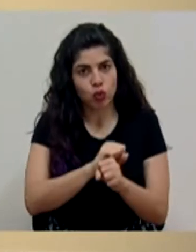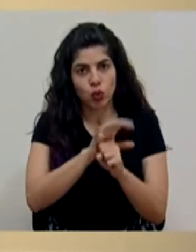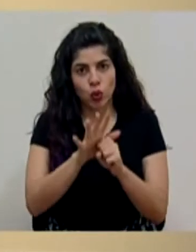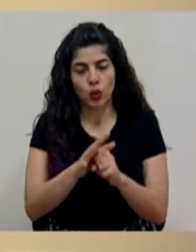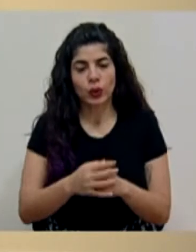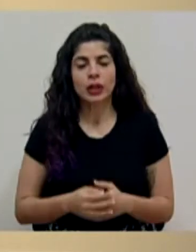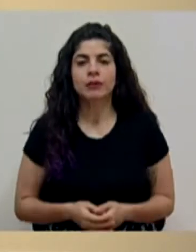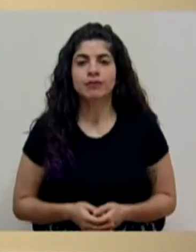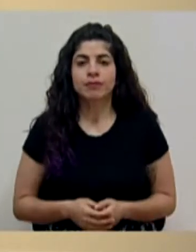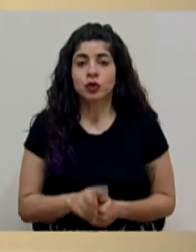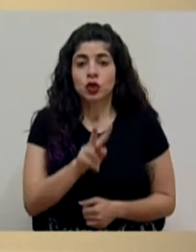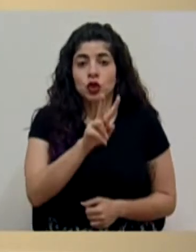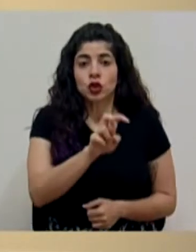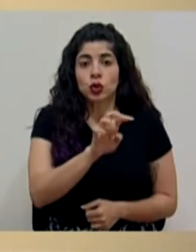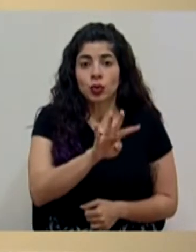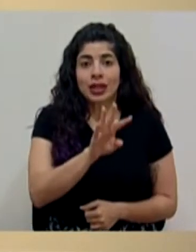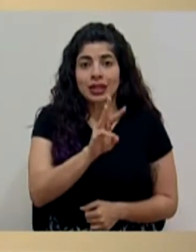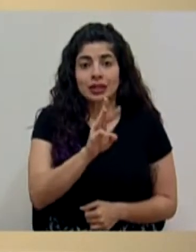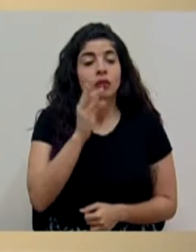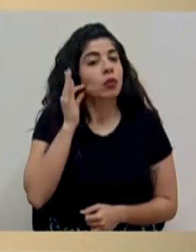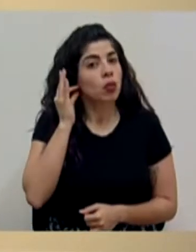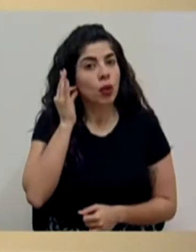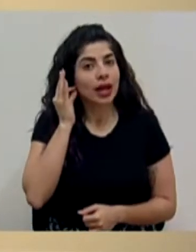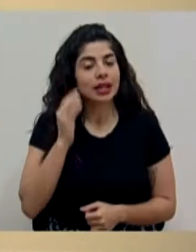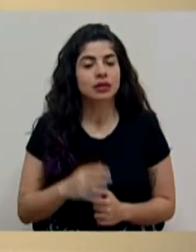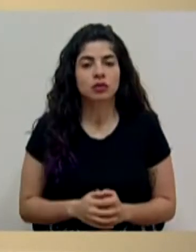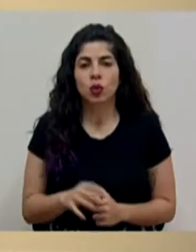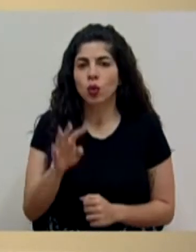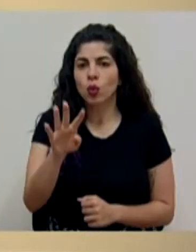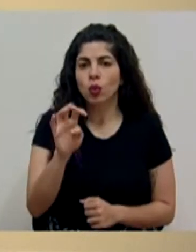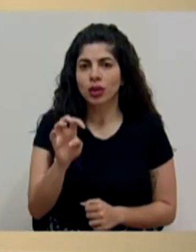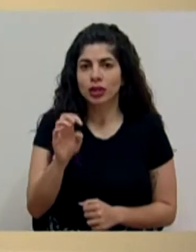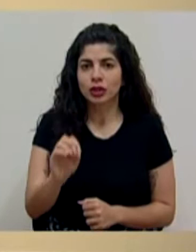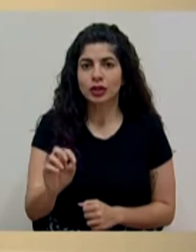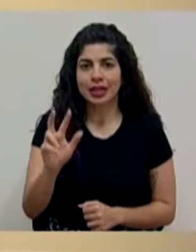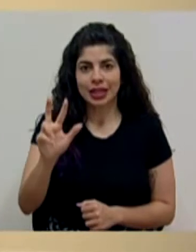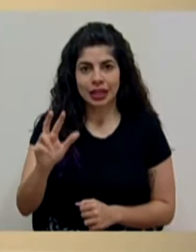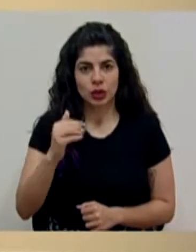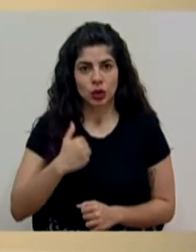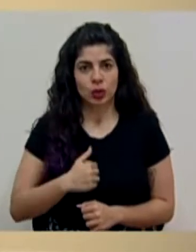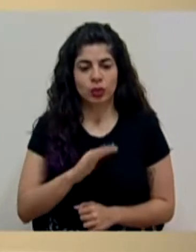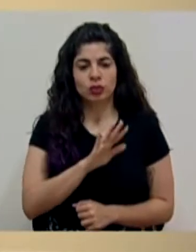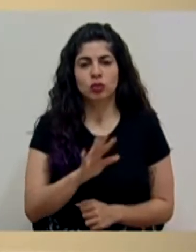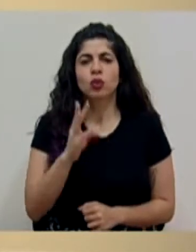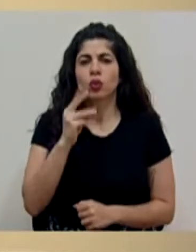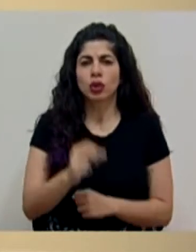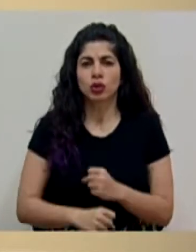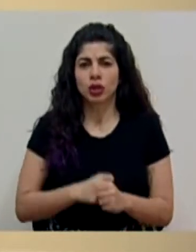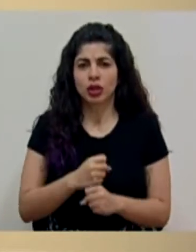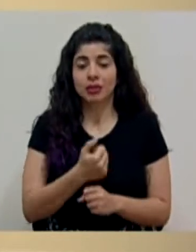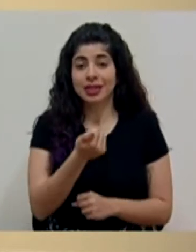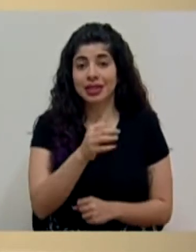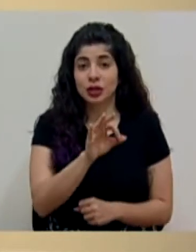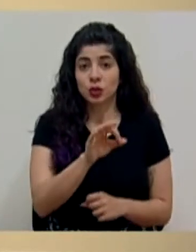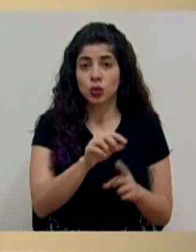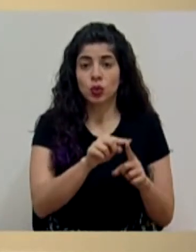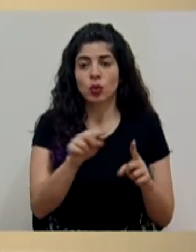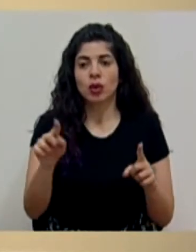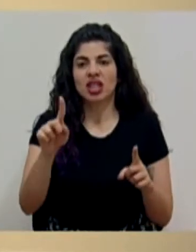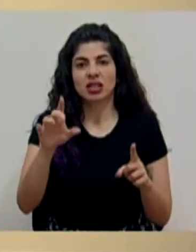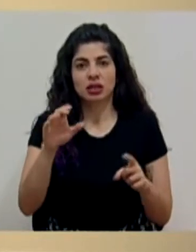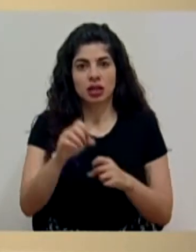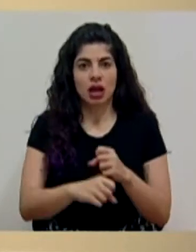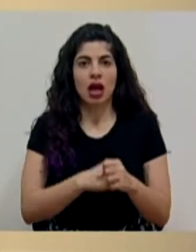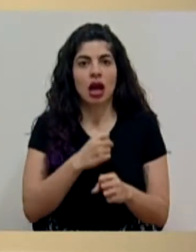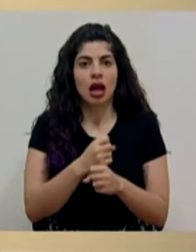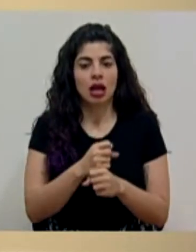COVID-19, 246 mujeres y 403 hombres, con un rango de edad que va desde los 19 hasta los 100